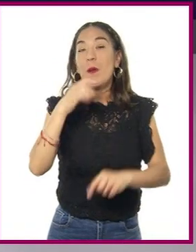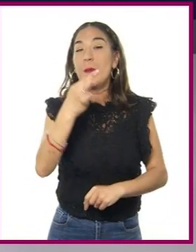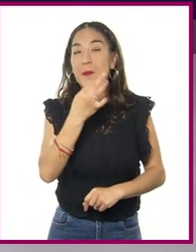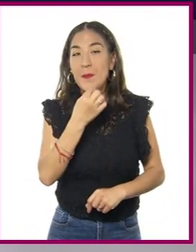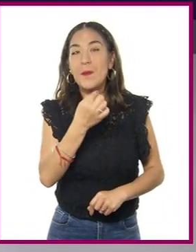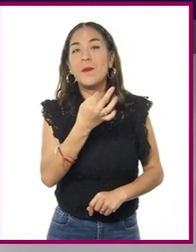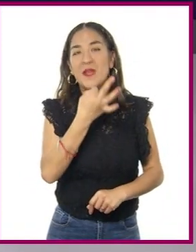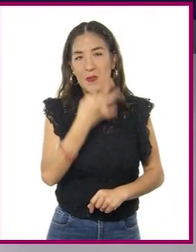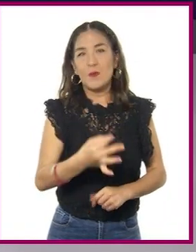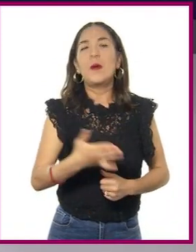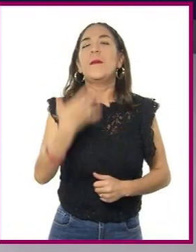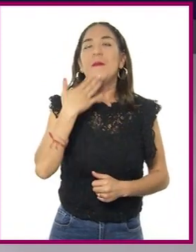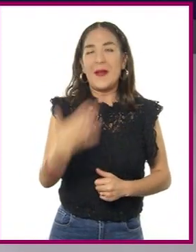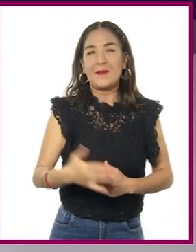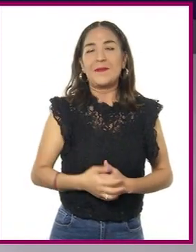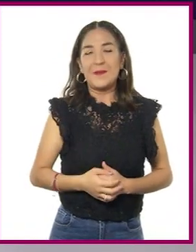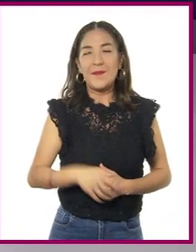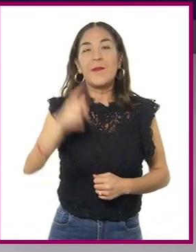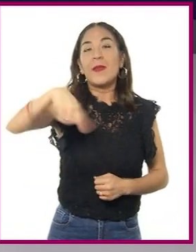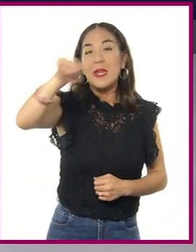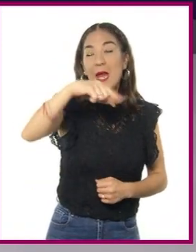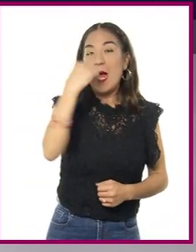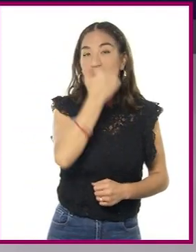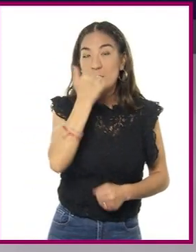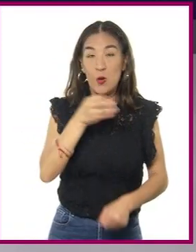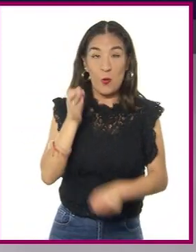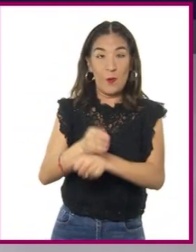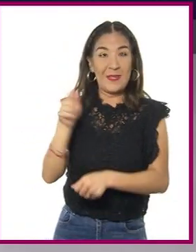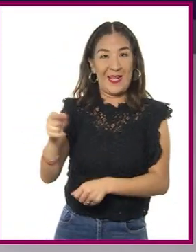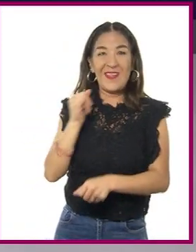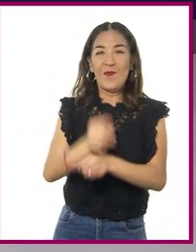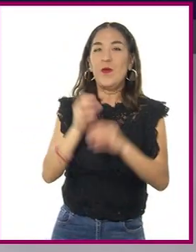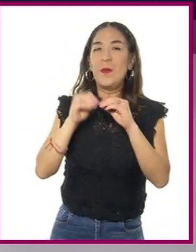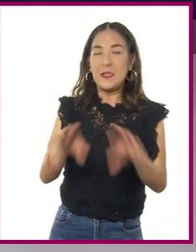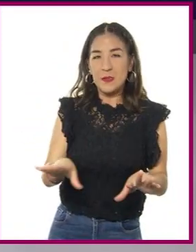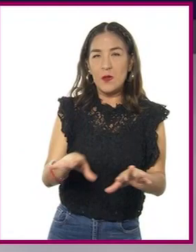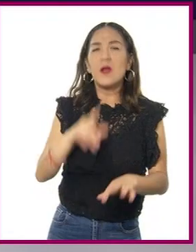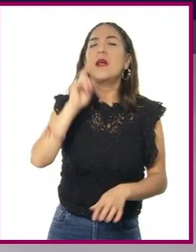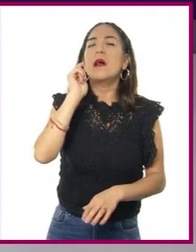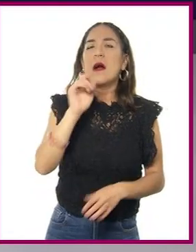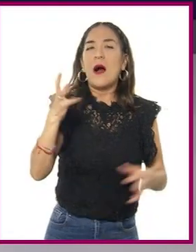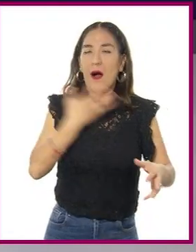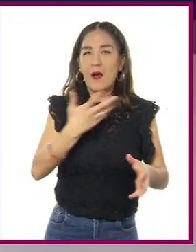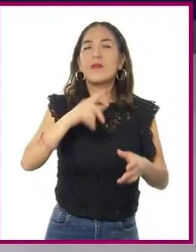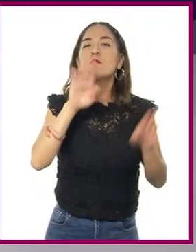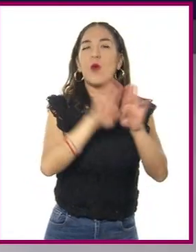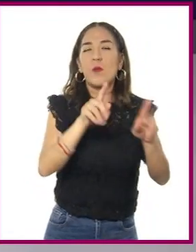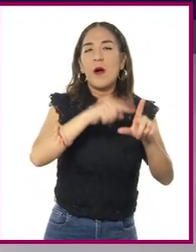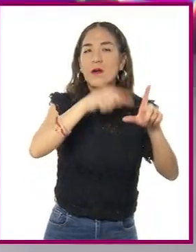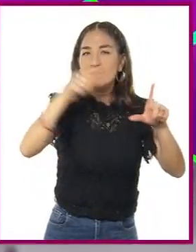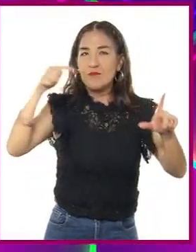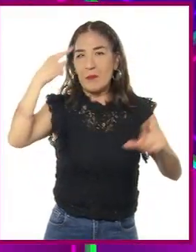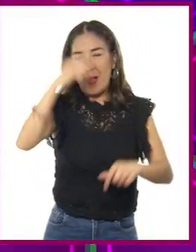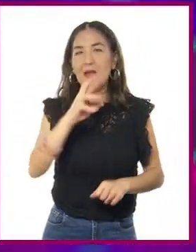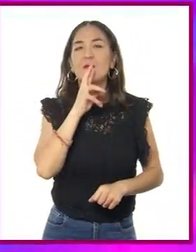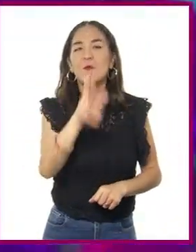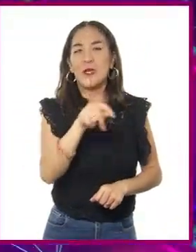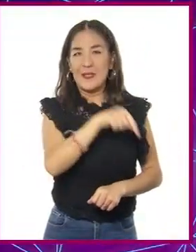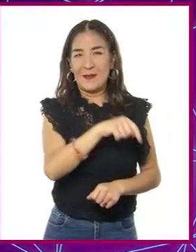condición. Alumnas y alumnos, con los datos obtenidos, se tiene una gráfica para responder las siguientes